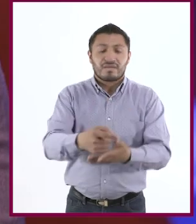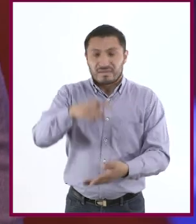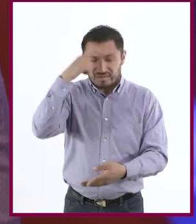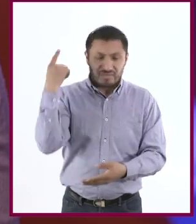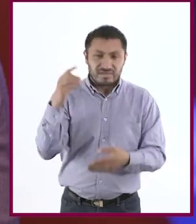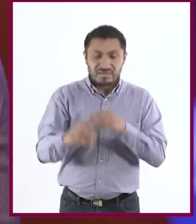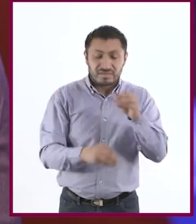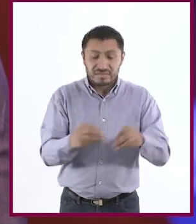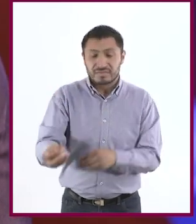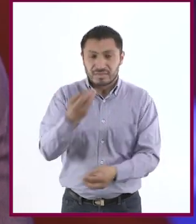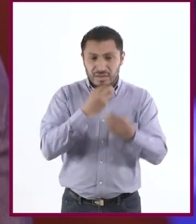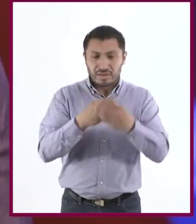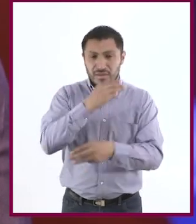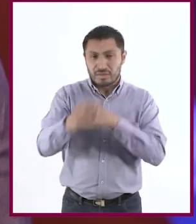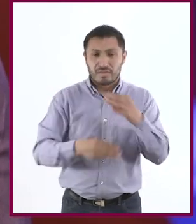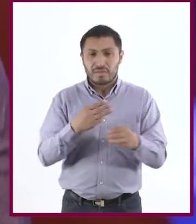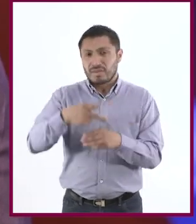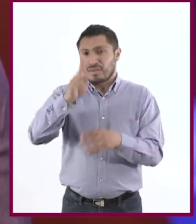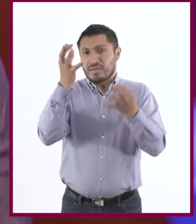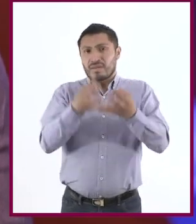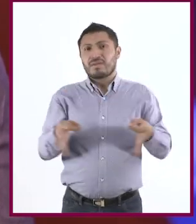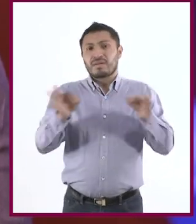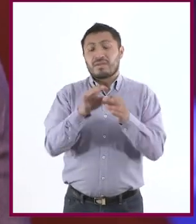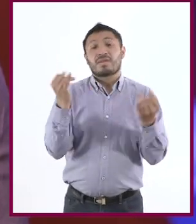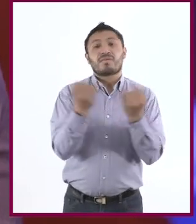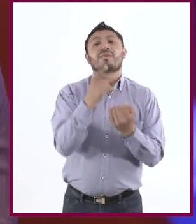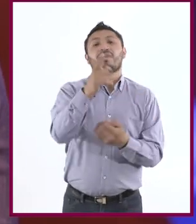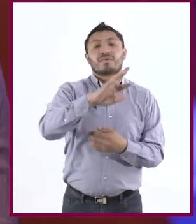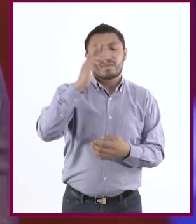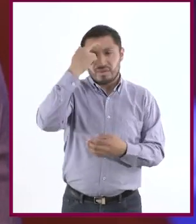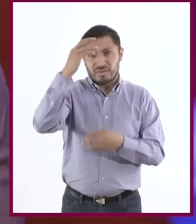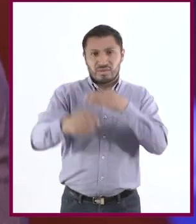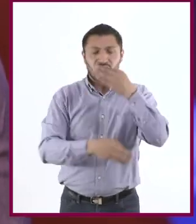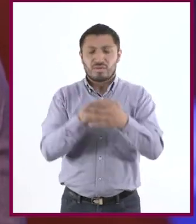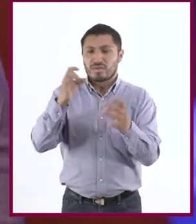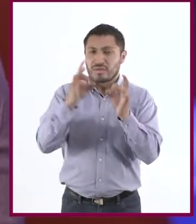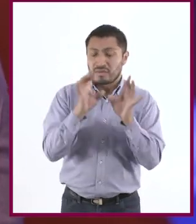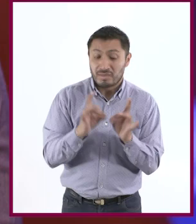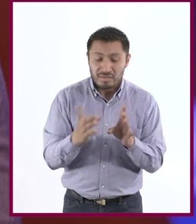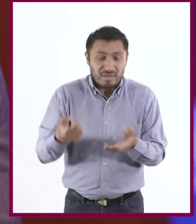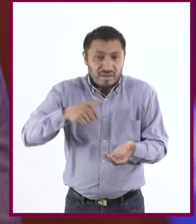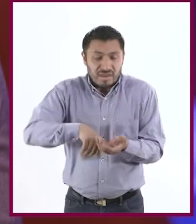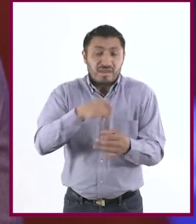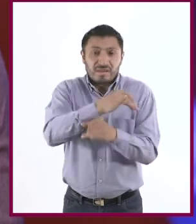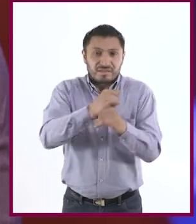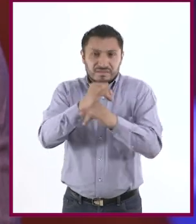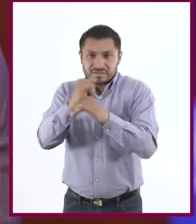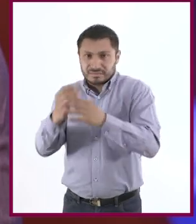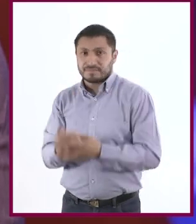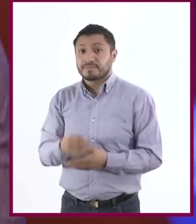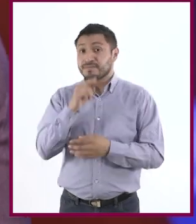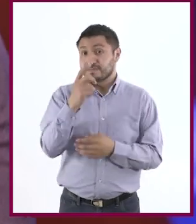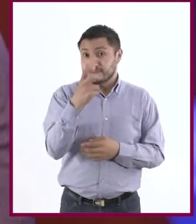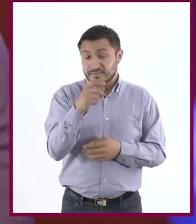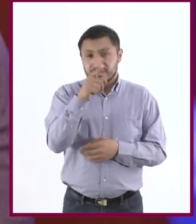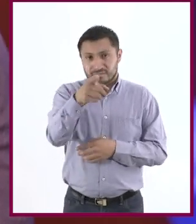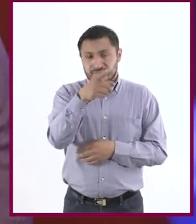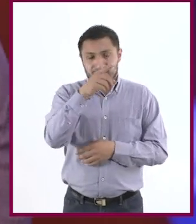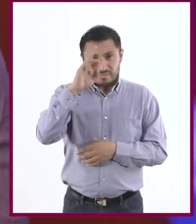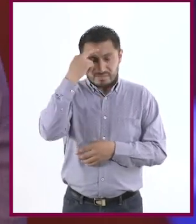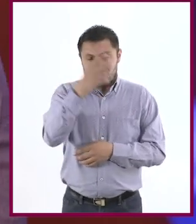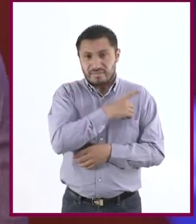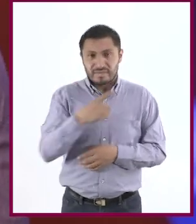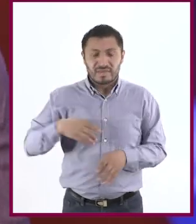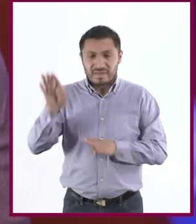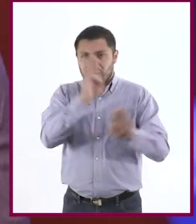de alimentos en el mundo, pero es importante también considerar todas las implicaciones que estas investigaciones conllevan. De ahí que debe existir una